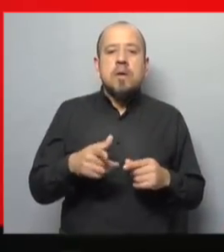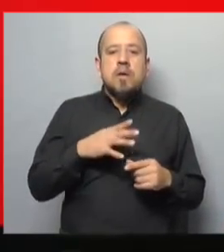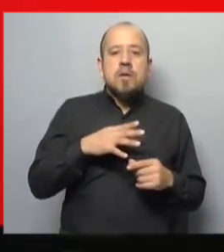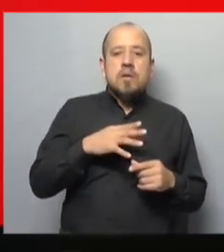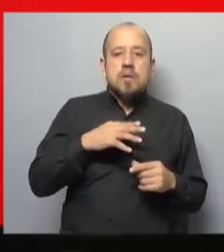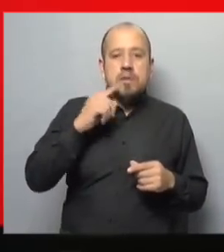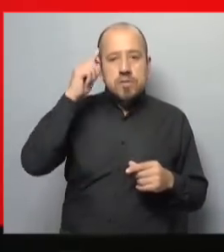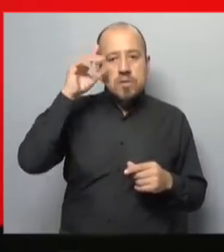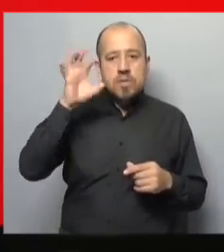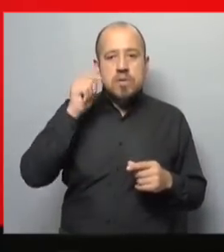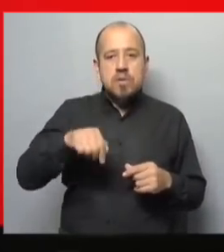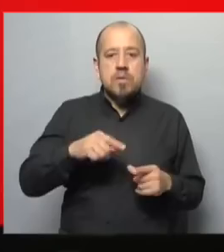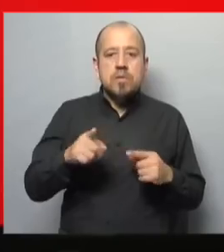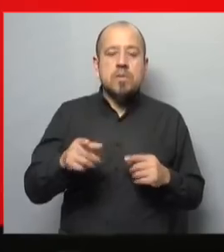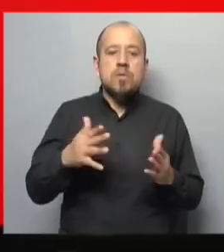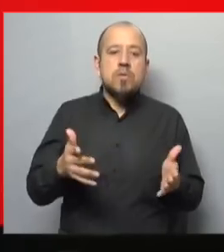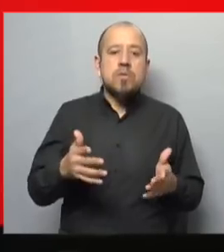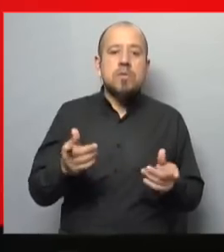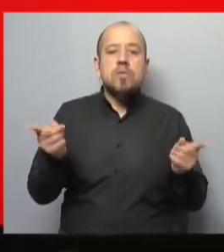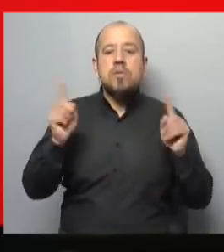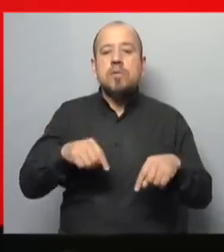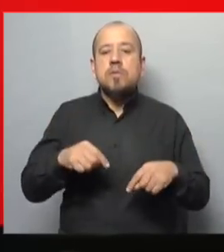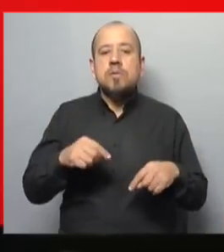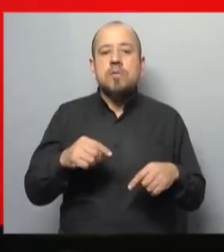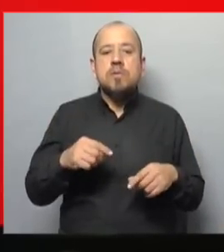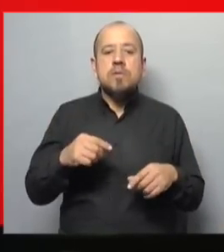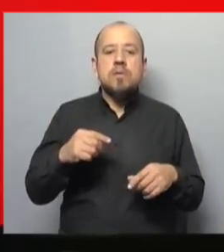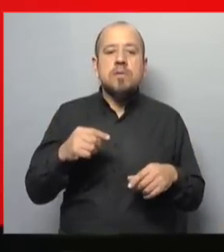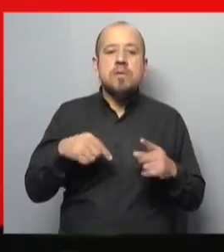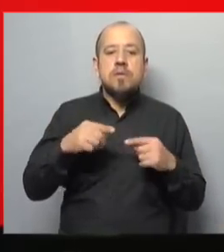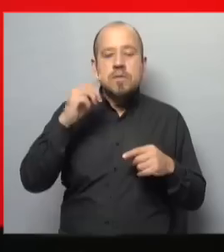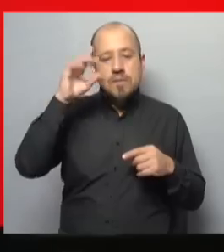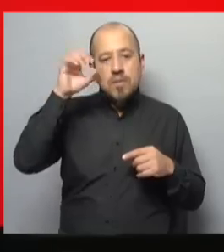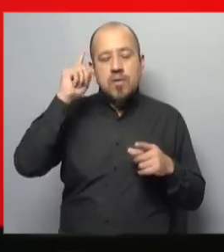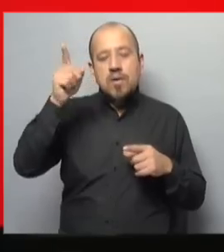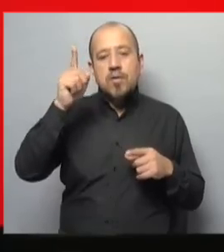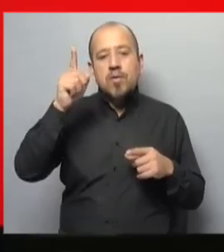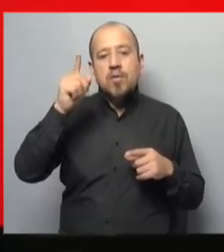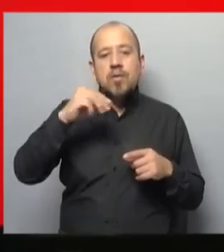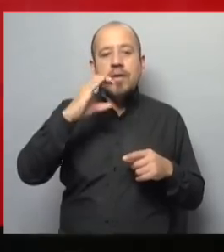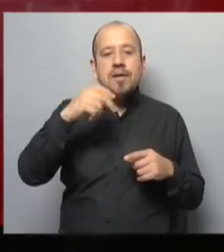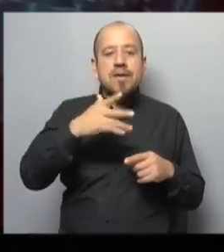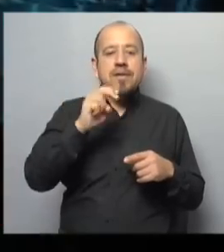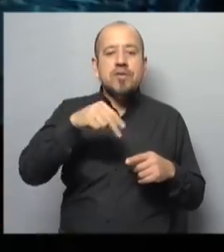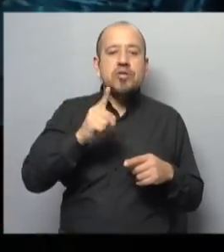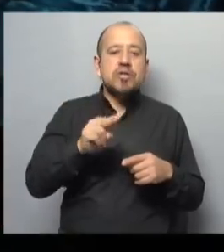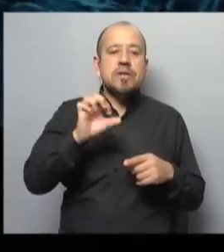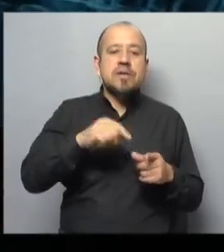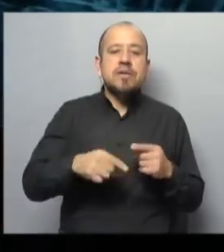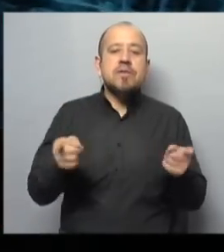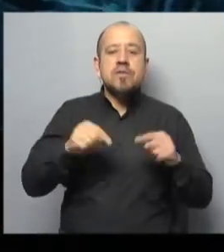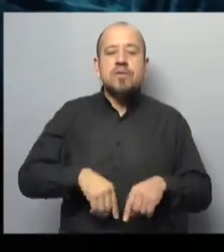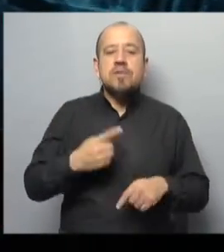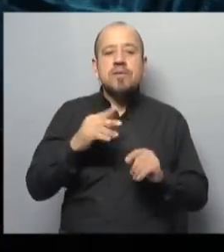me acuerdo de las veces que no nos tocó ir y cuando volvimos a irma cayó del todo recordemos el chengue de la locura que generó todos fuimos a